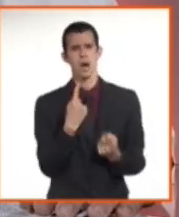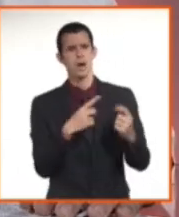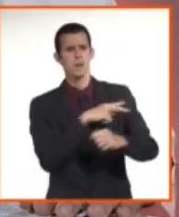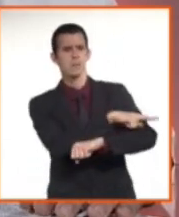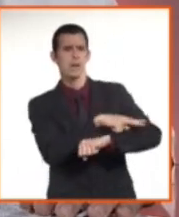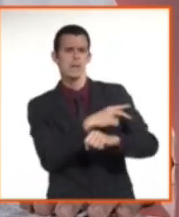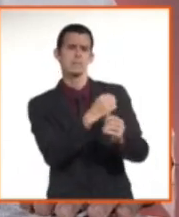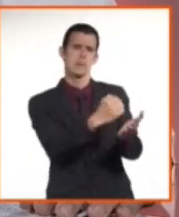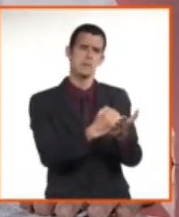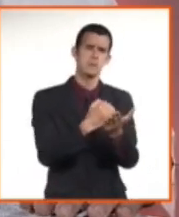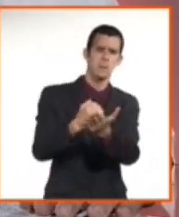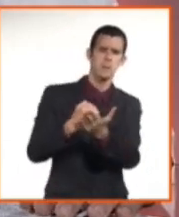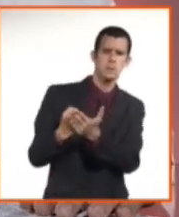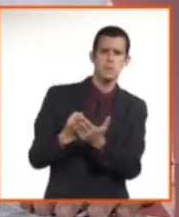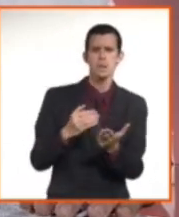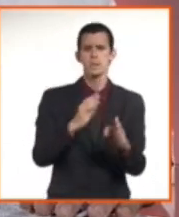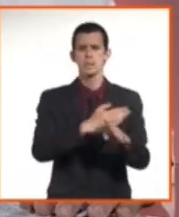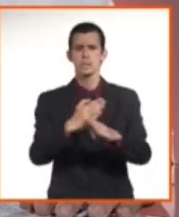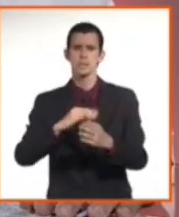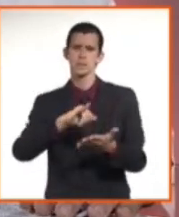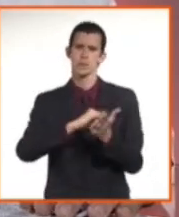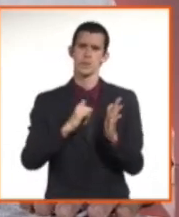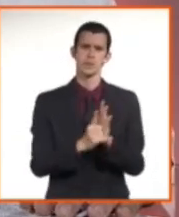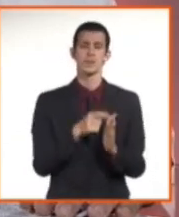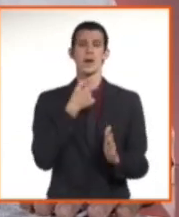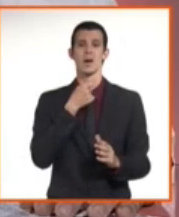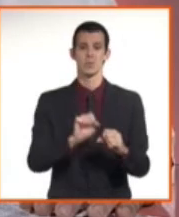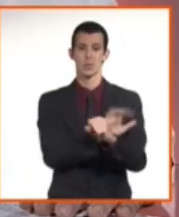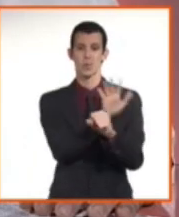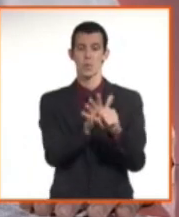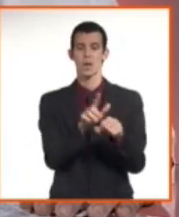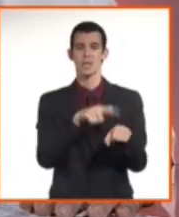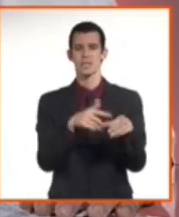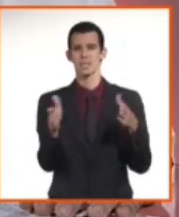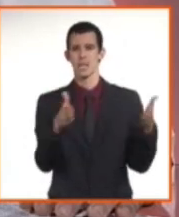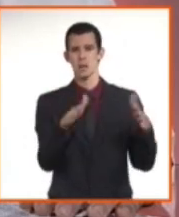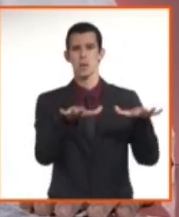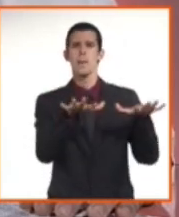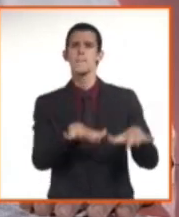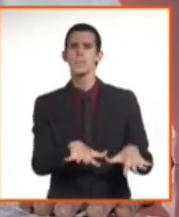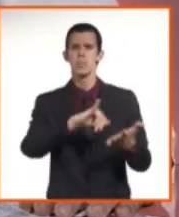durante la COVID estuvieron paralizados. Ahí está el caso